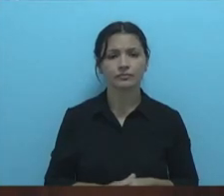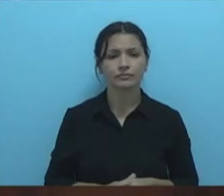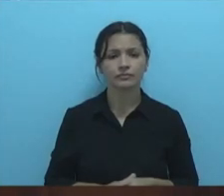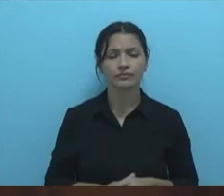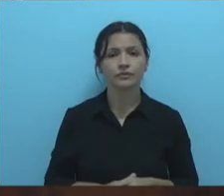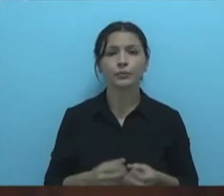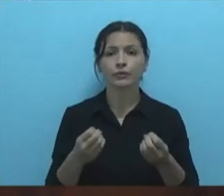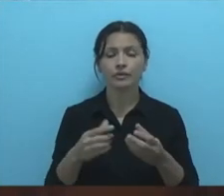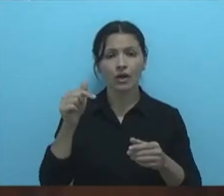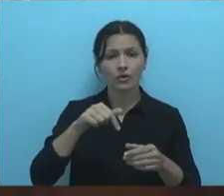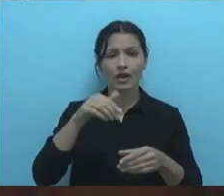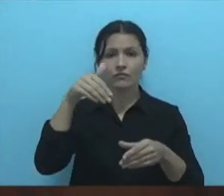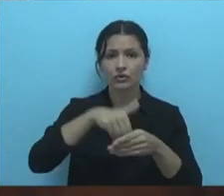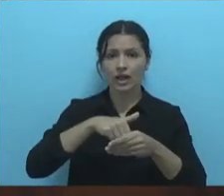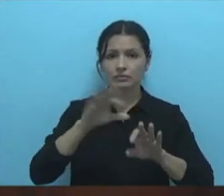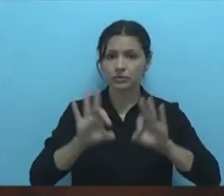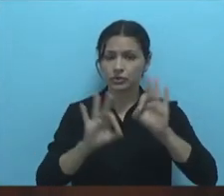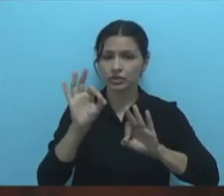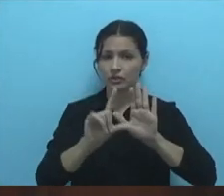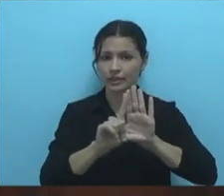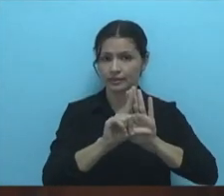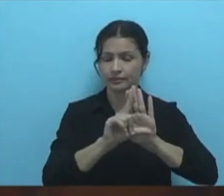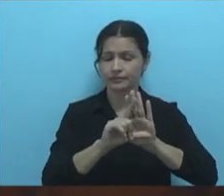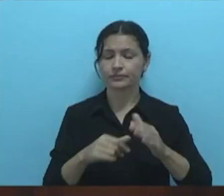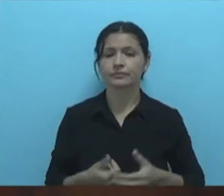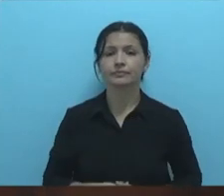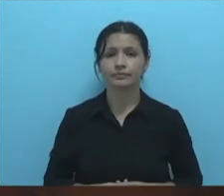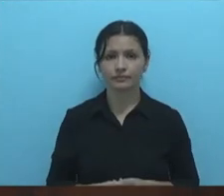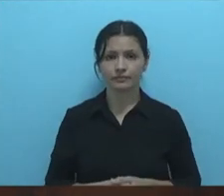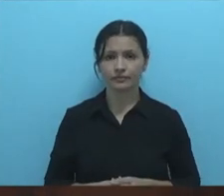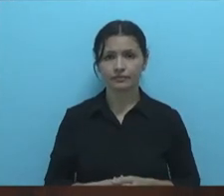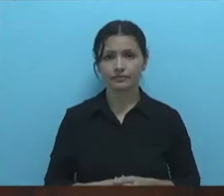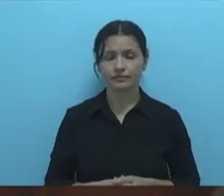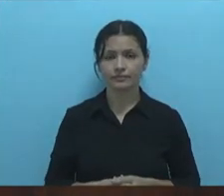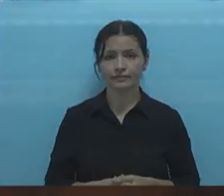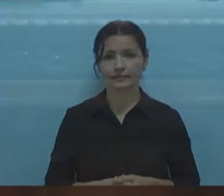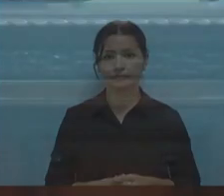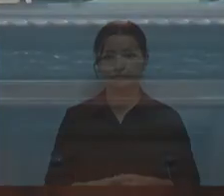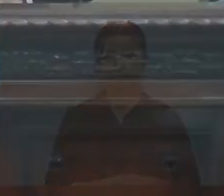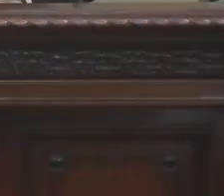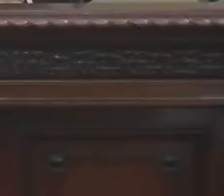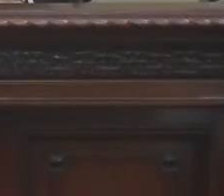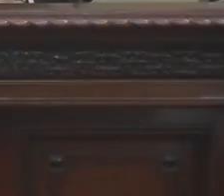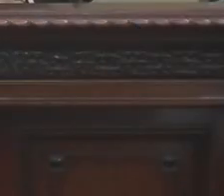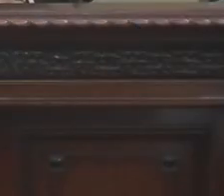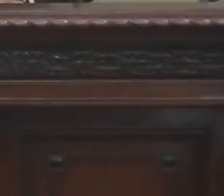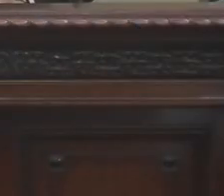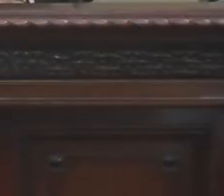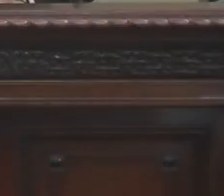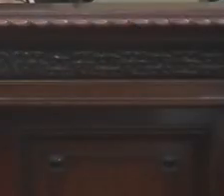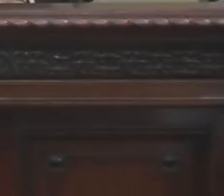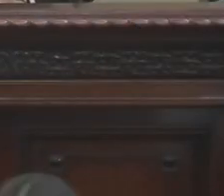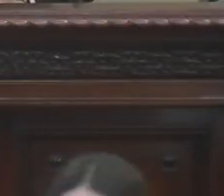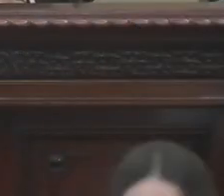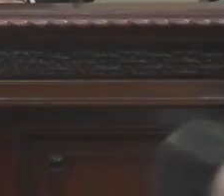Bien voy a poner ahora a votación el proyecto de ley en general les pido que nuevamente se identifiquen con el dígito pulgar